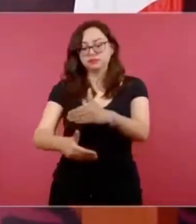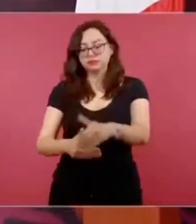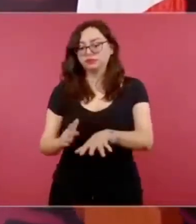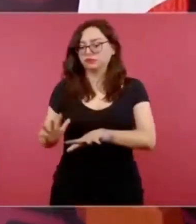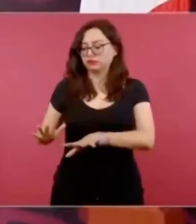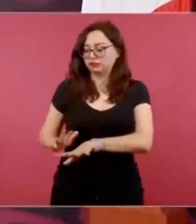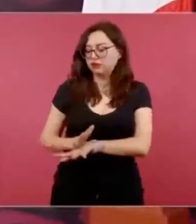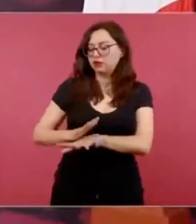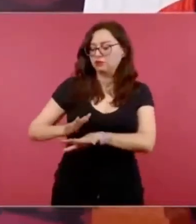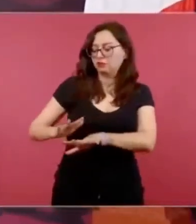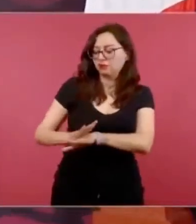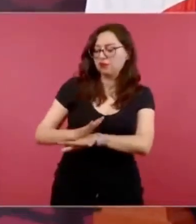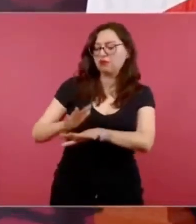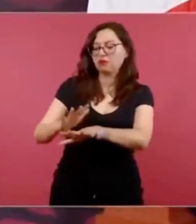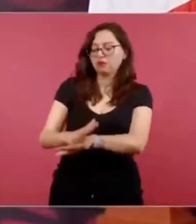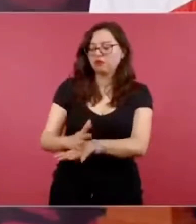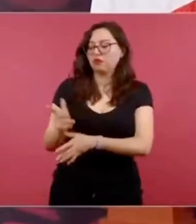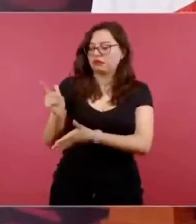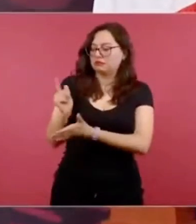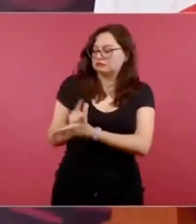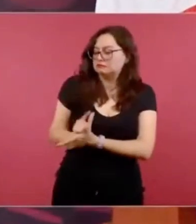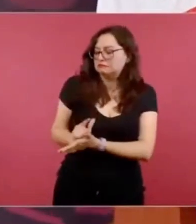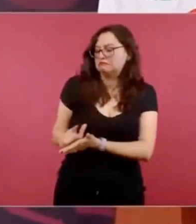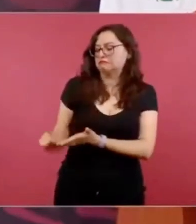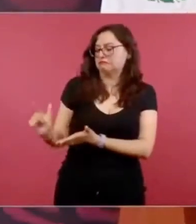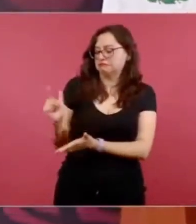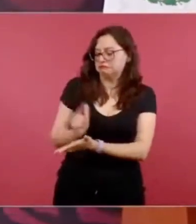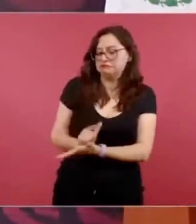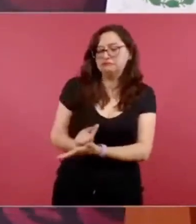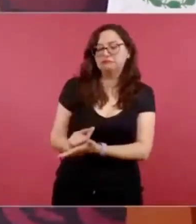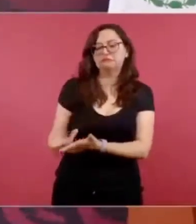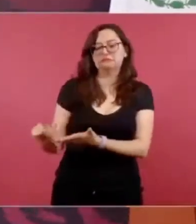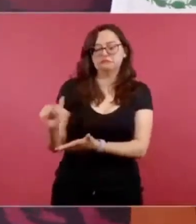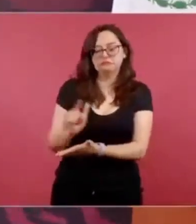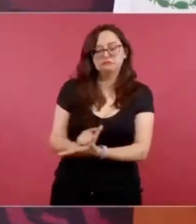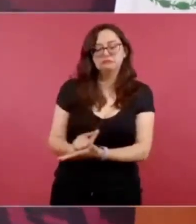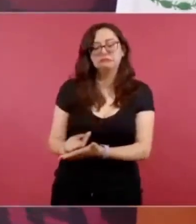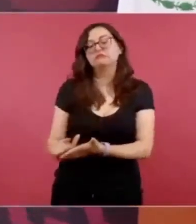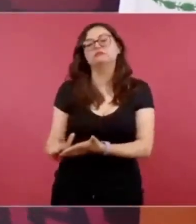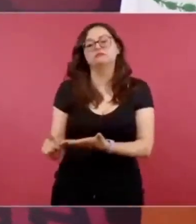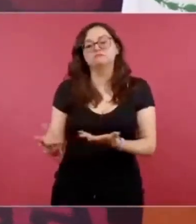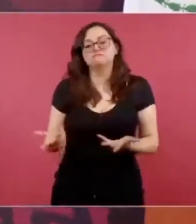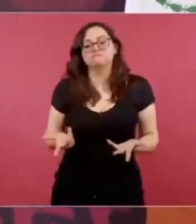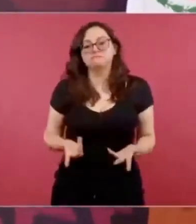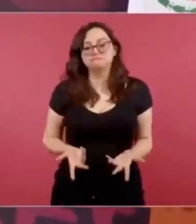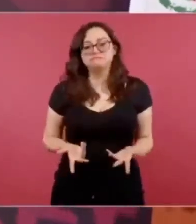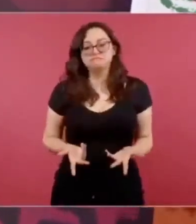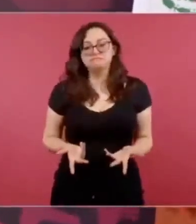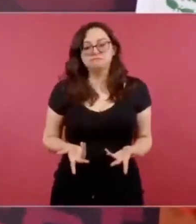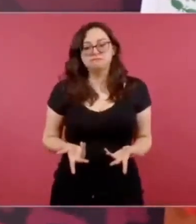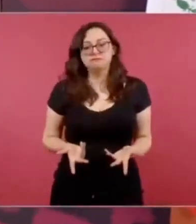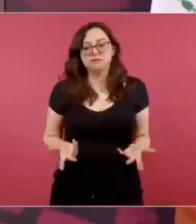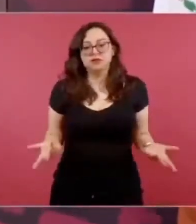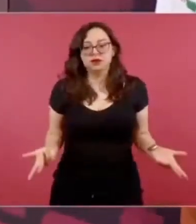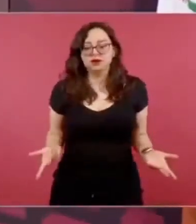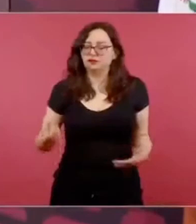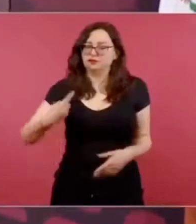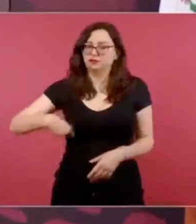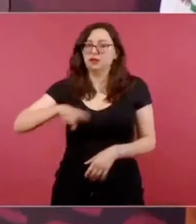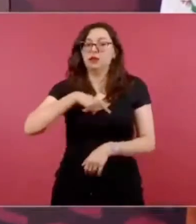empezamos a limpiar de corrupción el gobierno, desde luego lo que nos corresponde, el